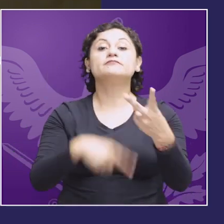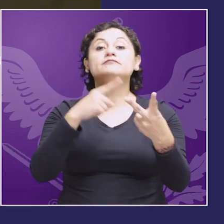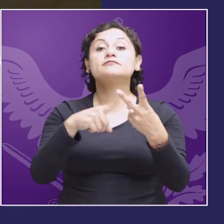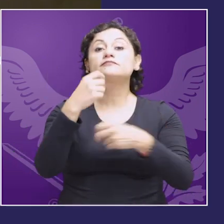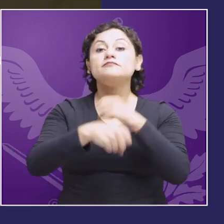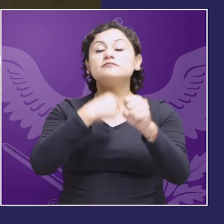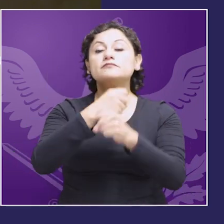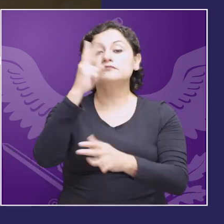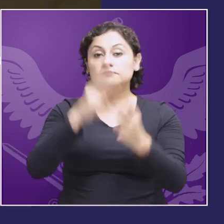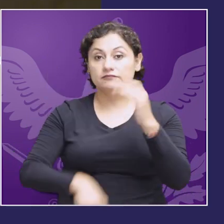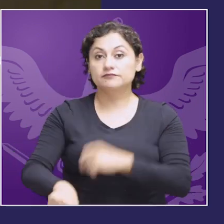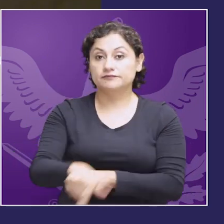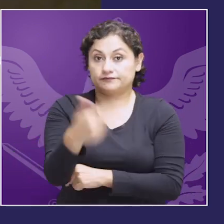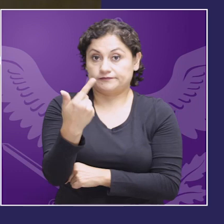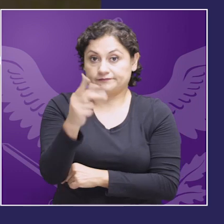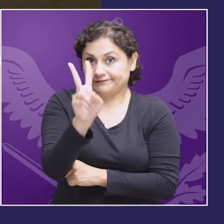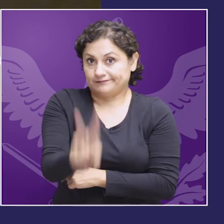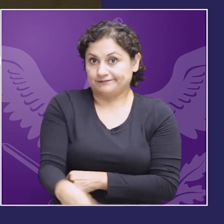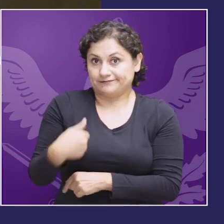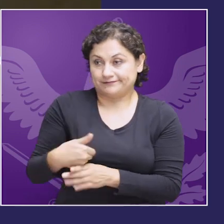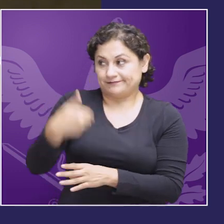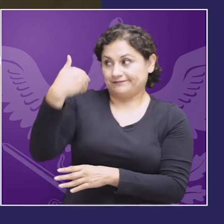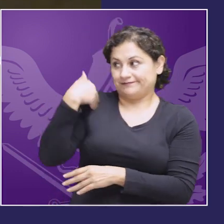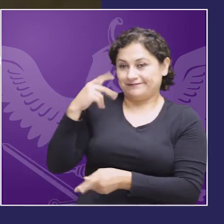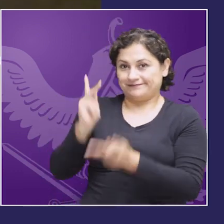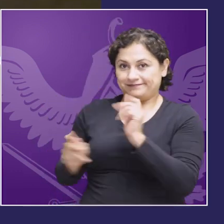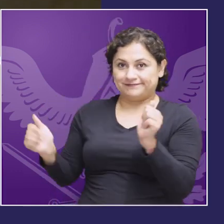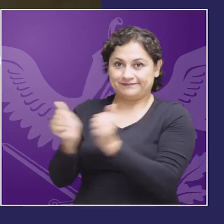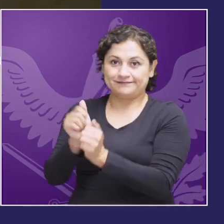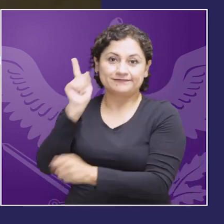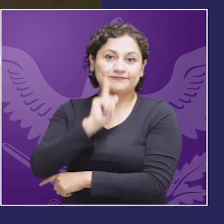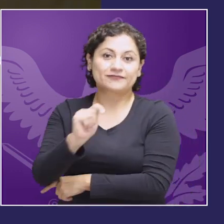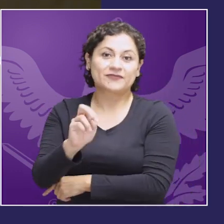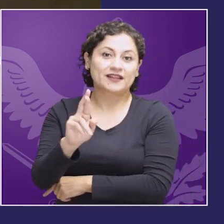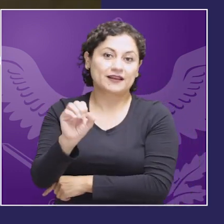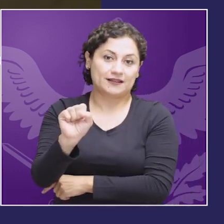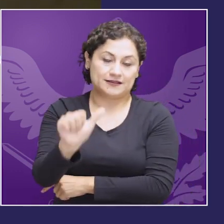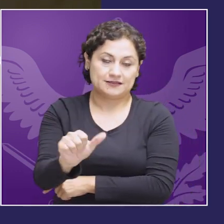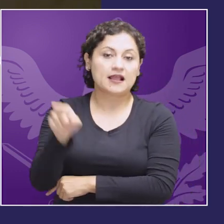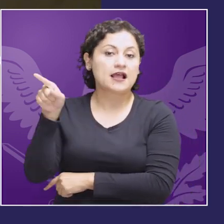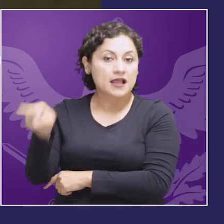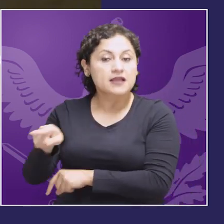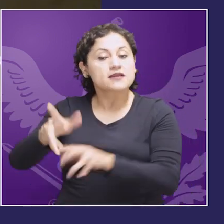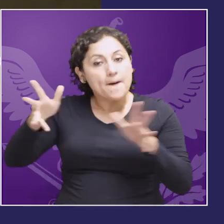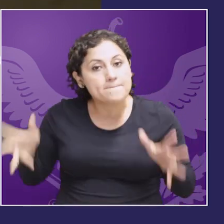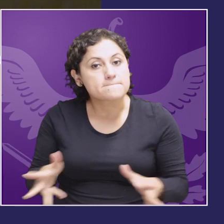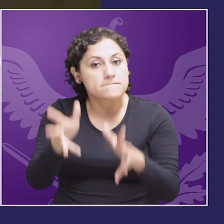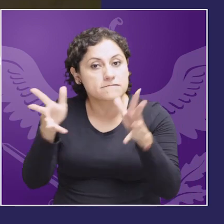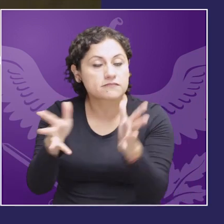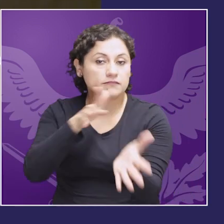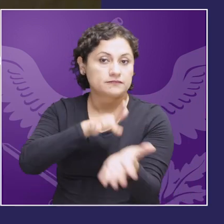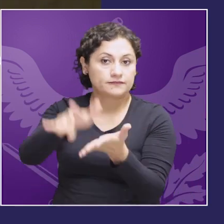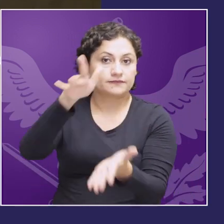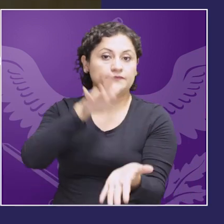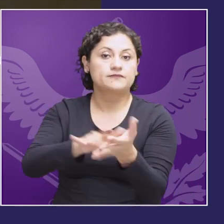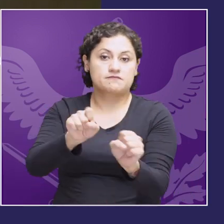tipificar el feminicidio. En 2012, precisamente, platicaba al inicio de este evento